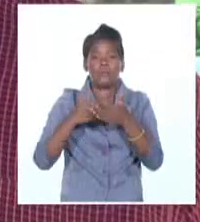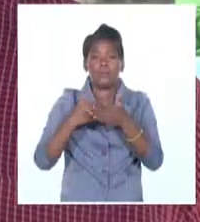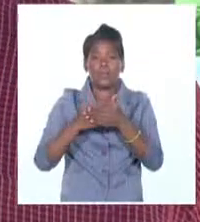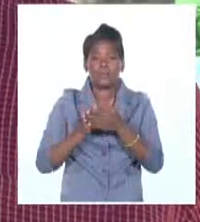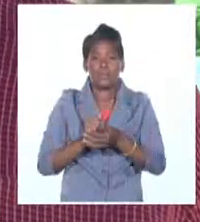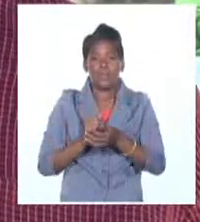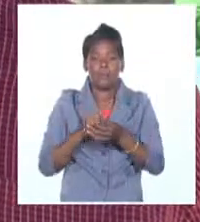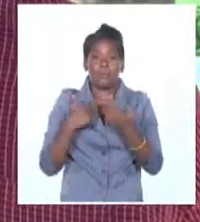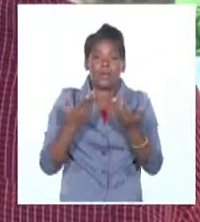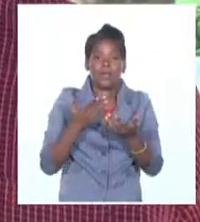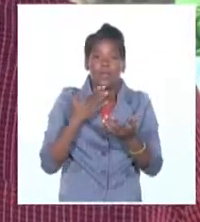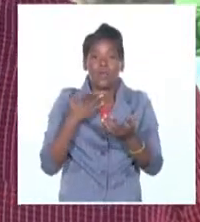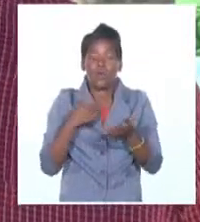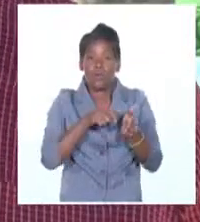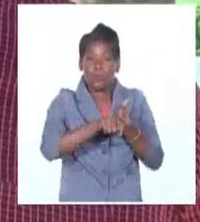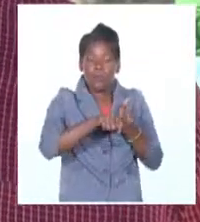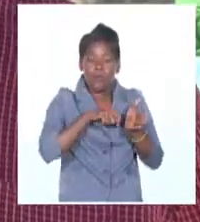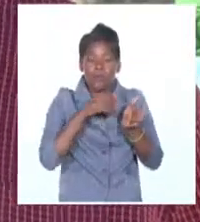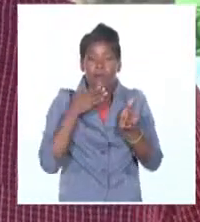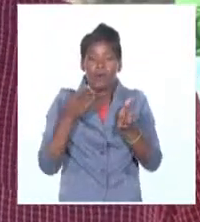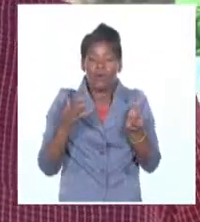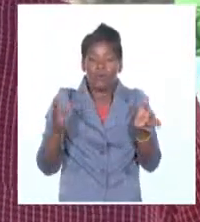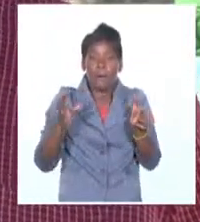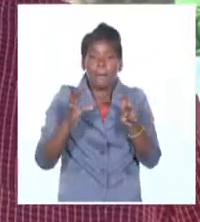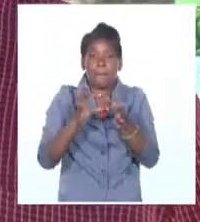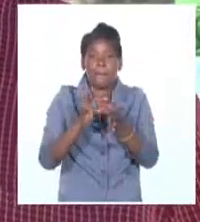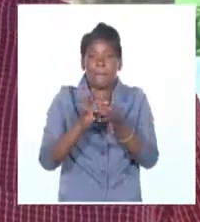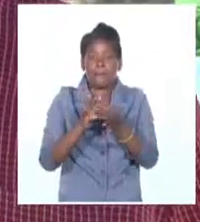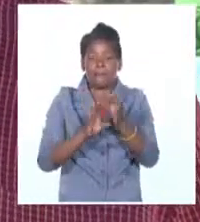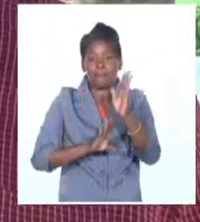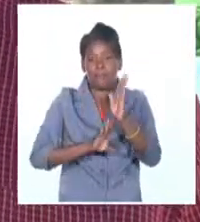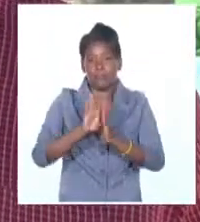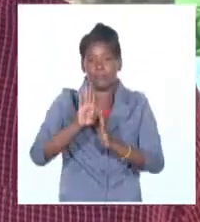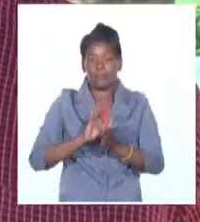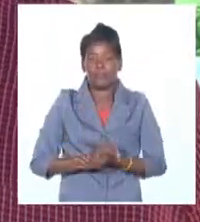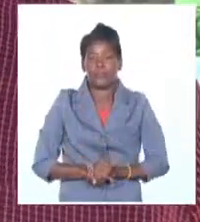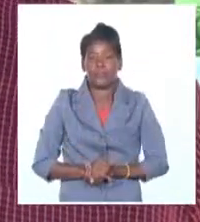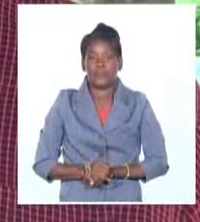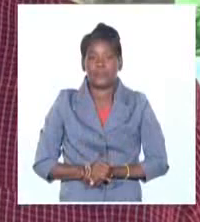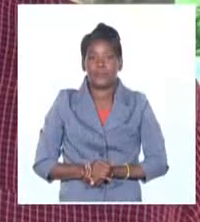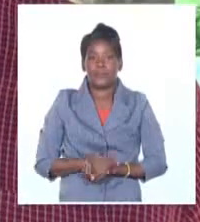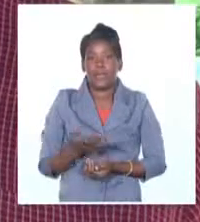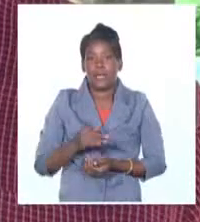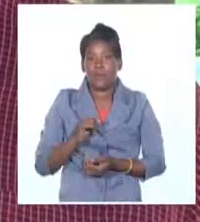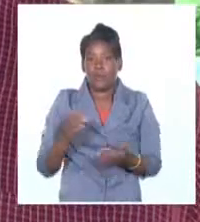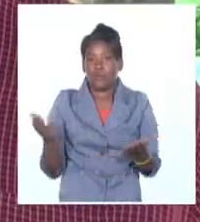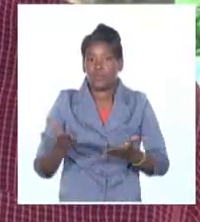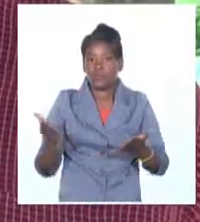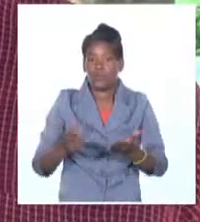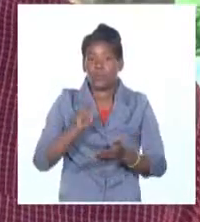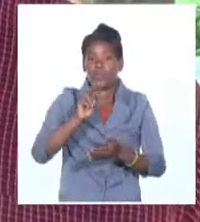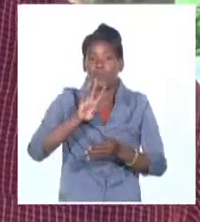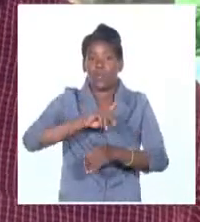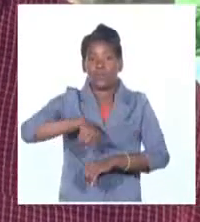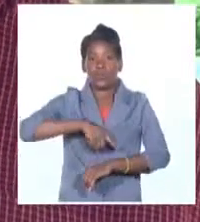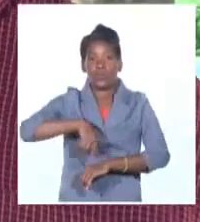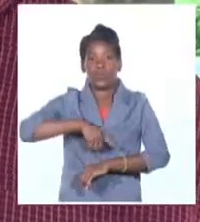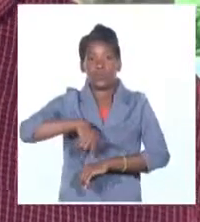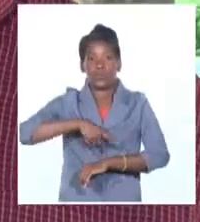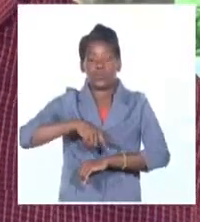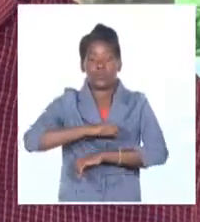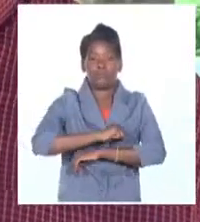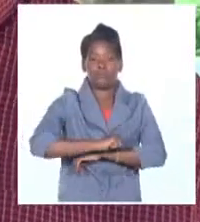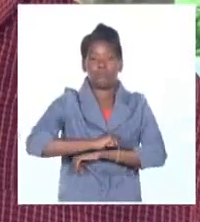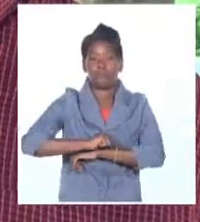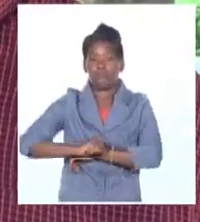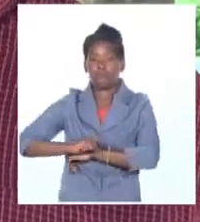ver cómo activamos el grupo electrógeno que existe en la planta desalinizadora para que pueda trabajar 24 horas y mejore el suministro de agua tanto